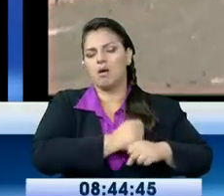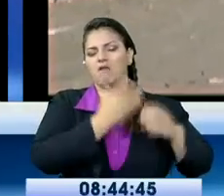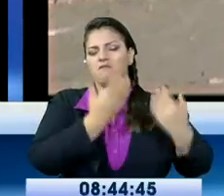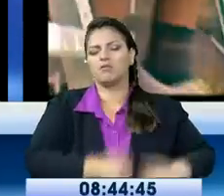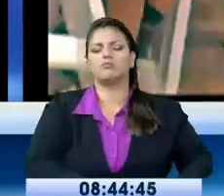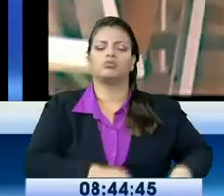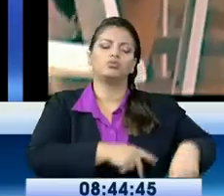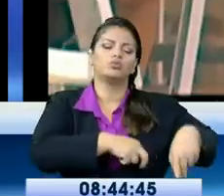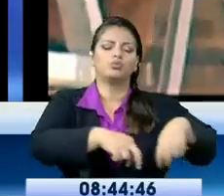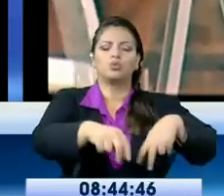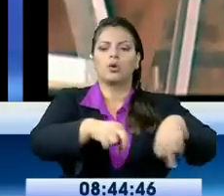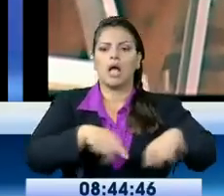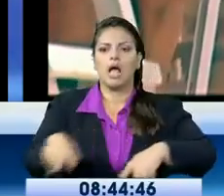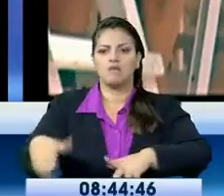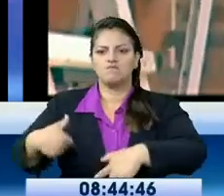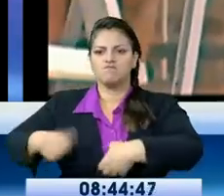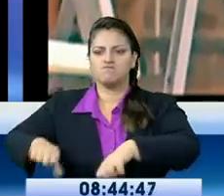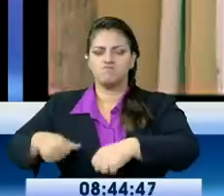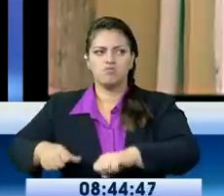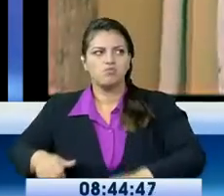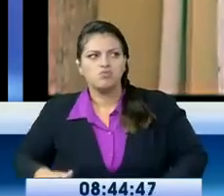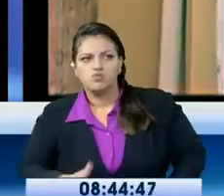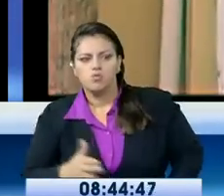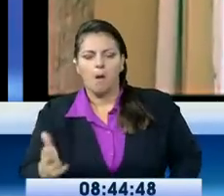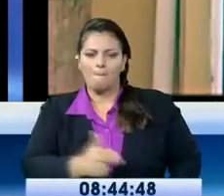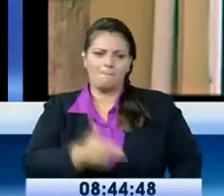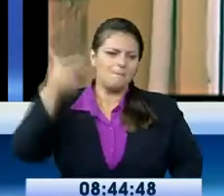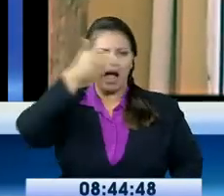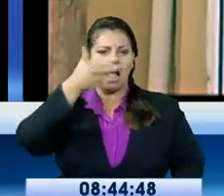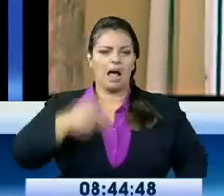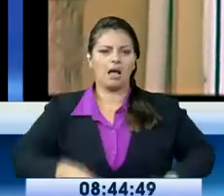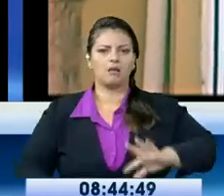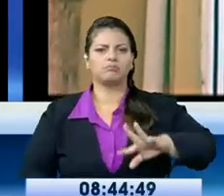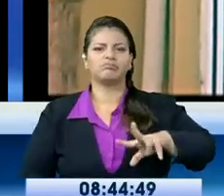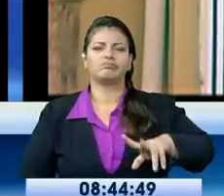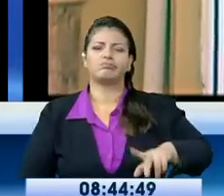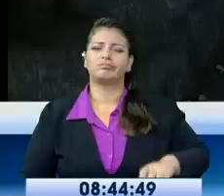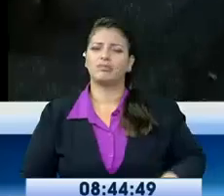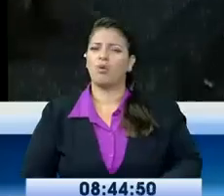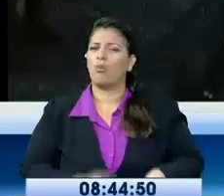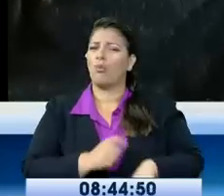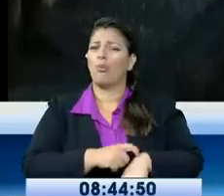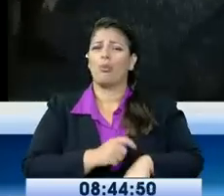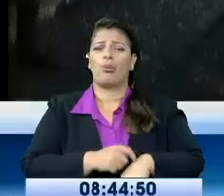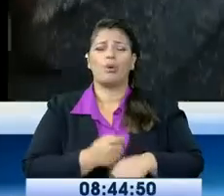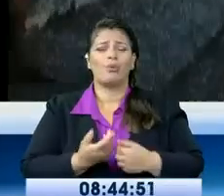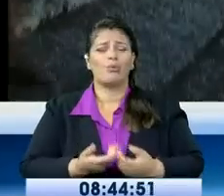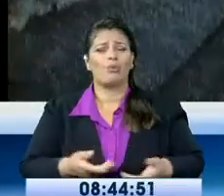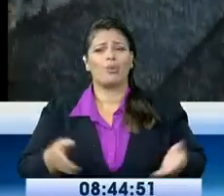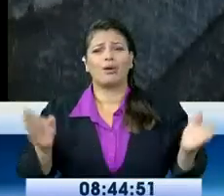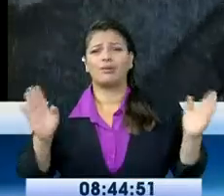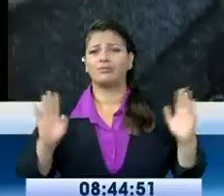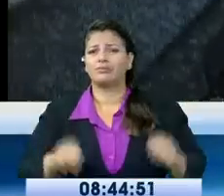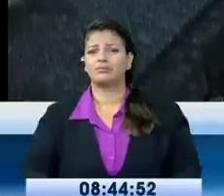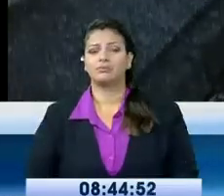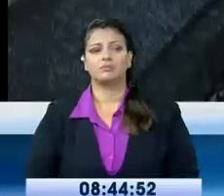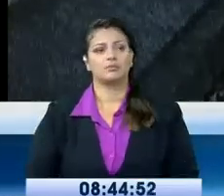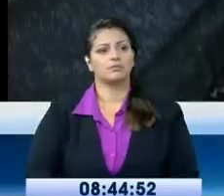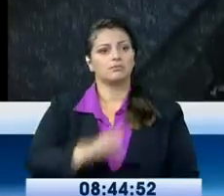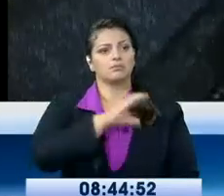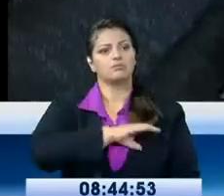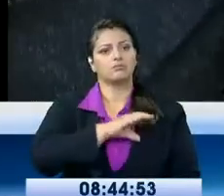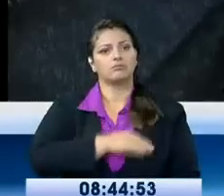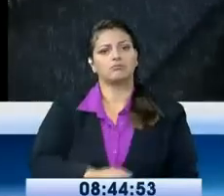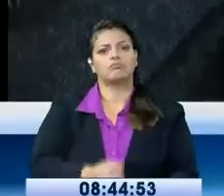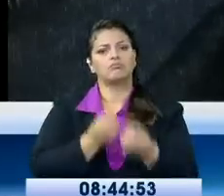vienen y son atracadas aquí. Eso es a cualquier hora del día. La policía encargada del sector informó de la captura